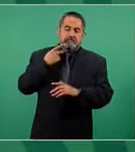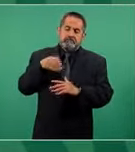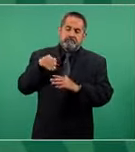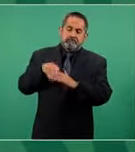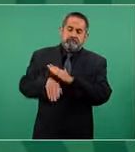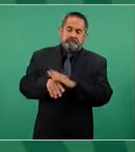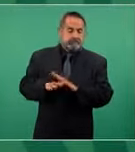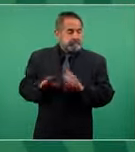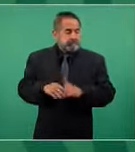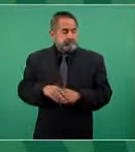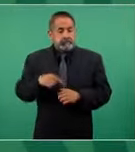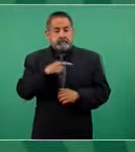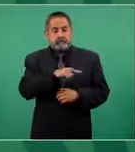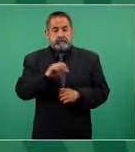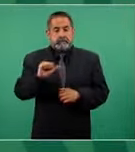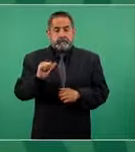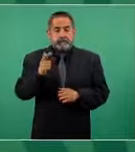y Aguilar Camín